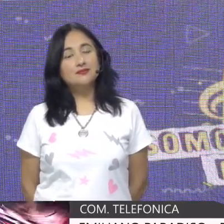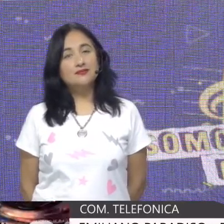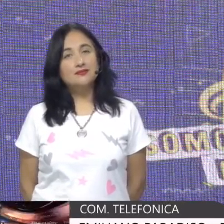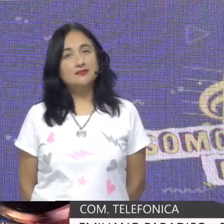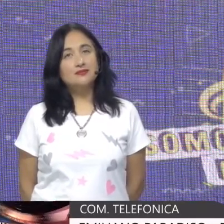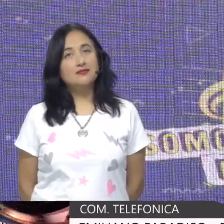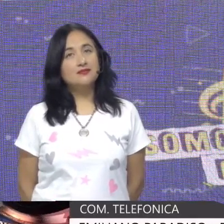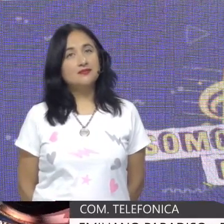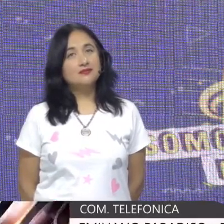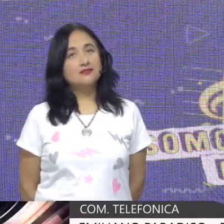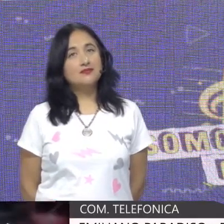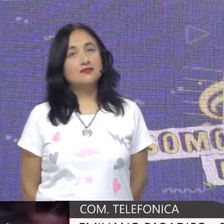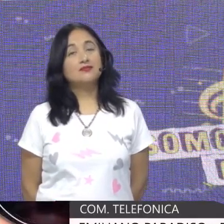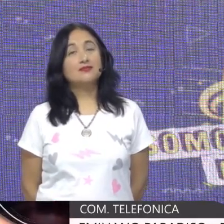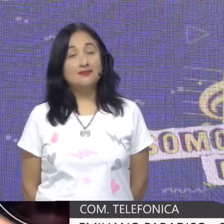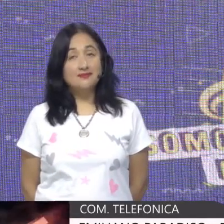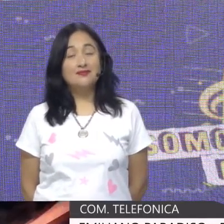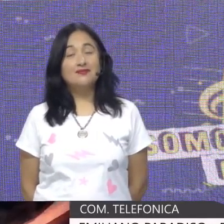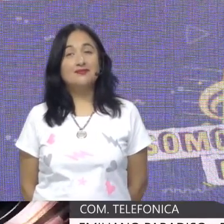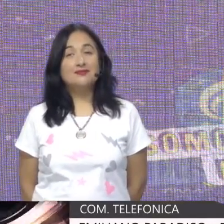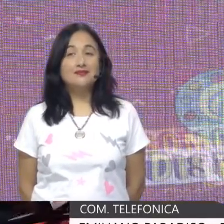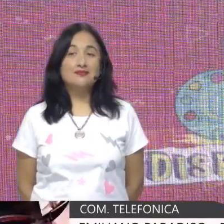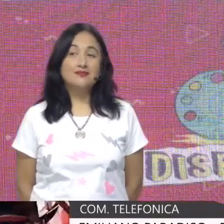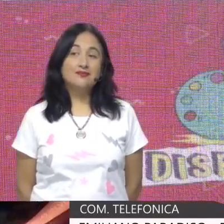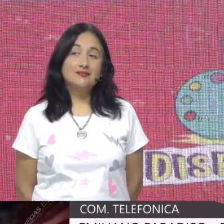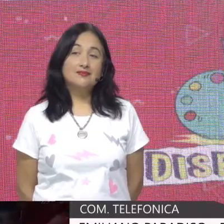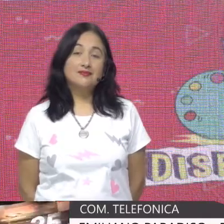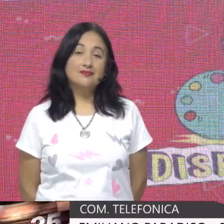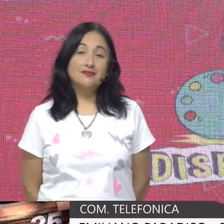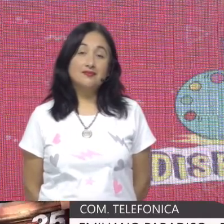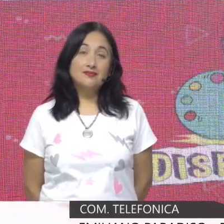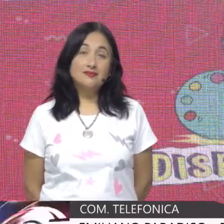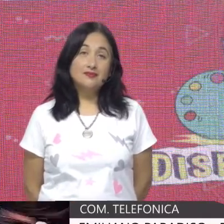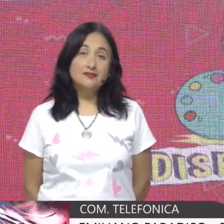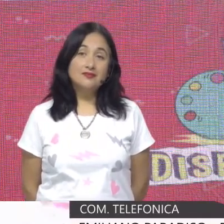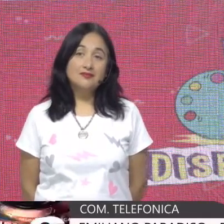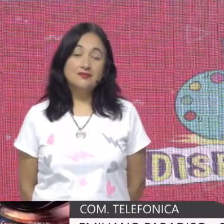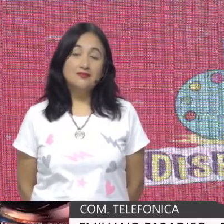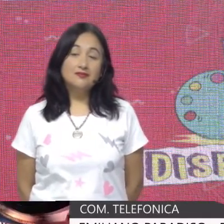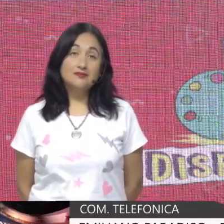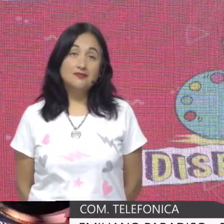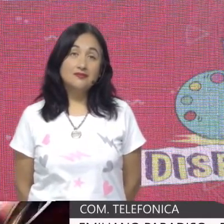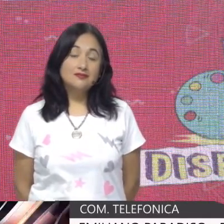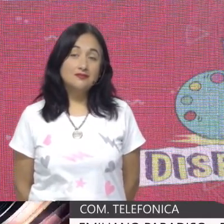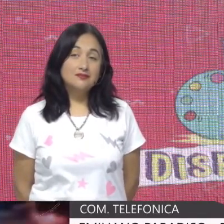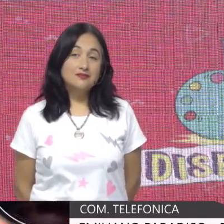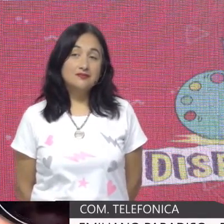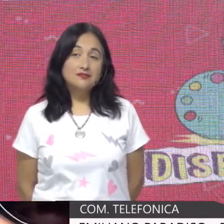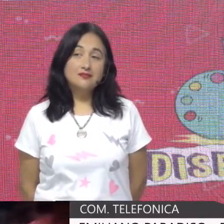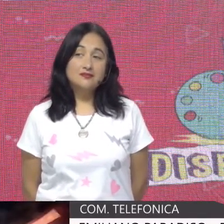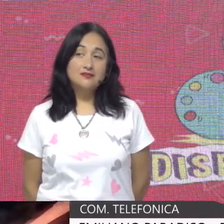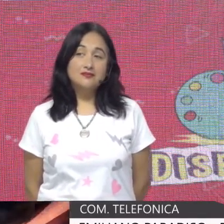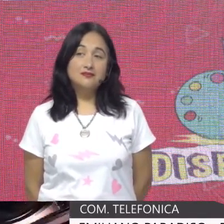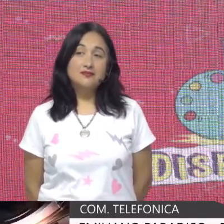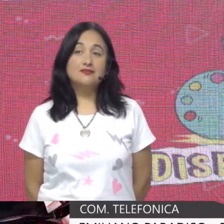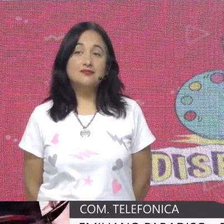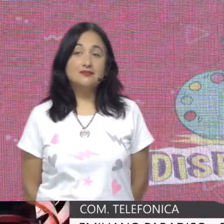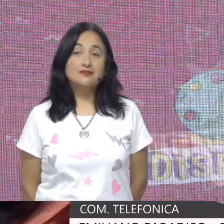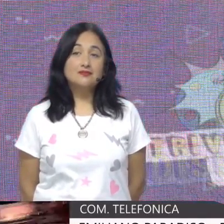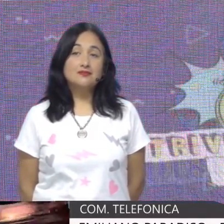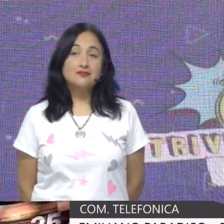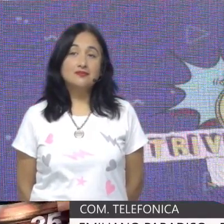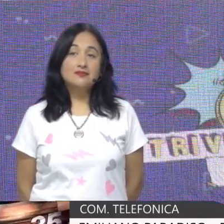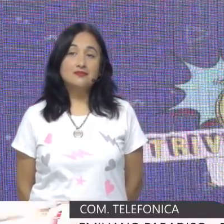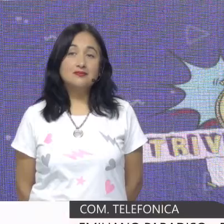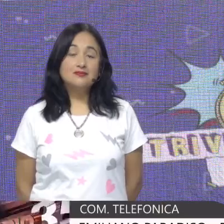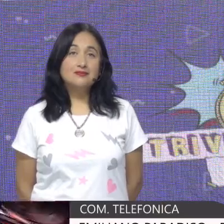vivo, así que para que todos se quieran enganchar. También ya están participando todas las bandas sanjuaninas que están inscritas en el programa Somos Música y